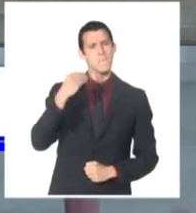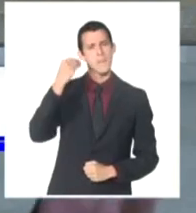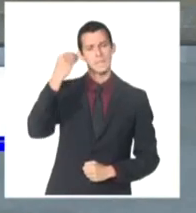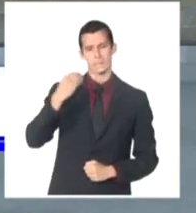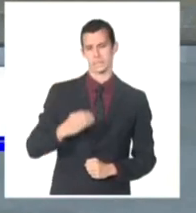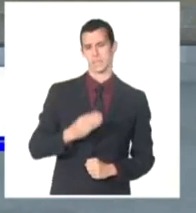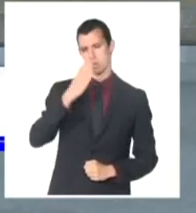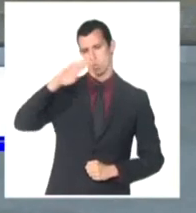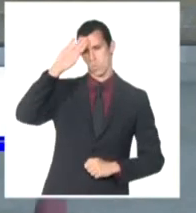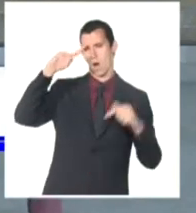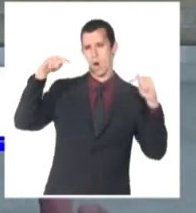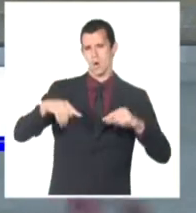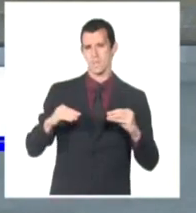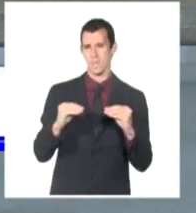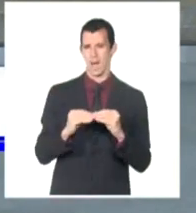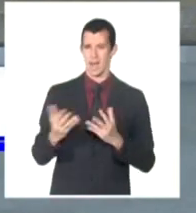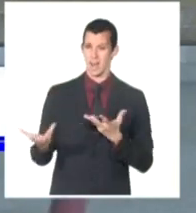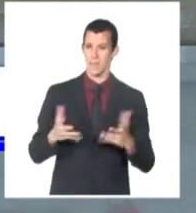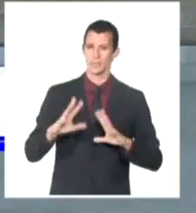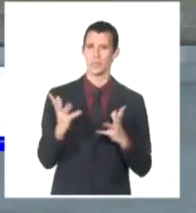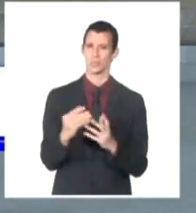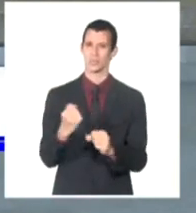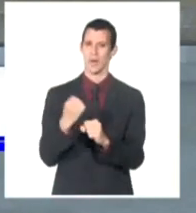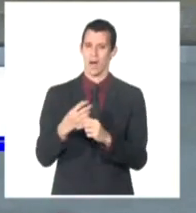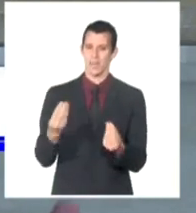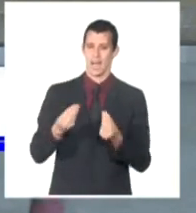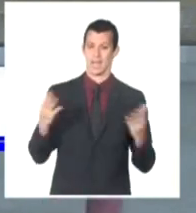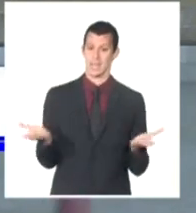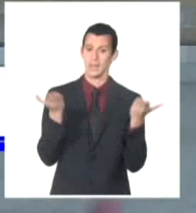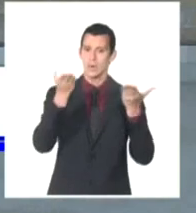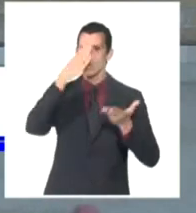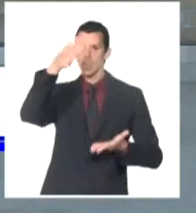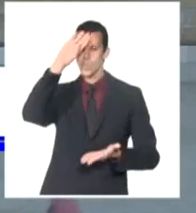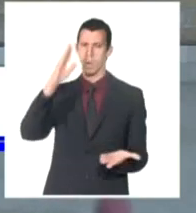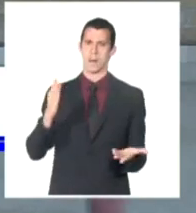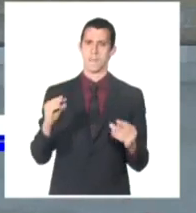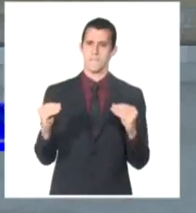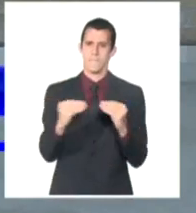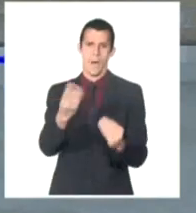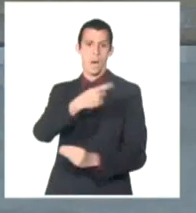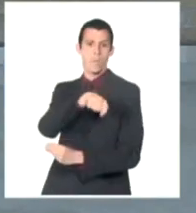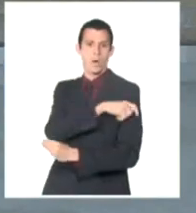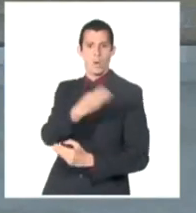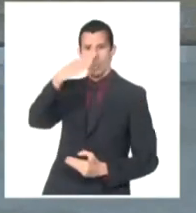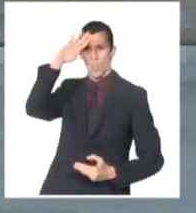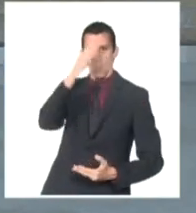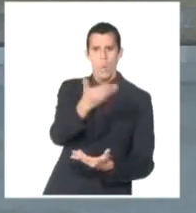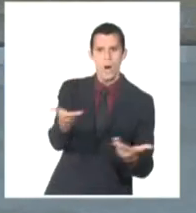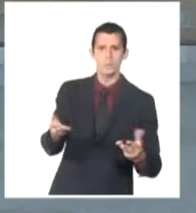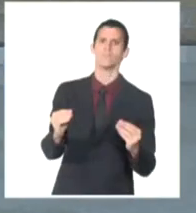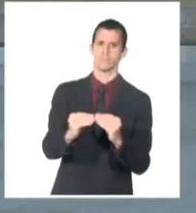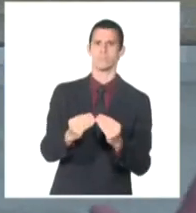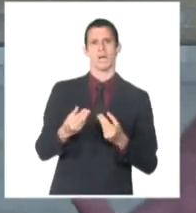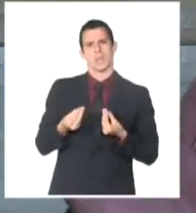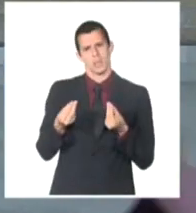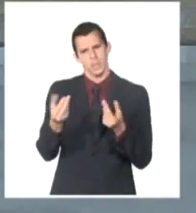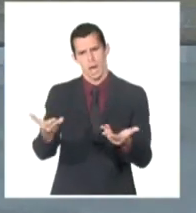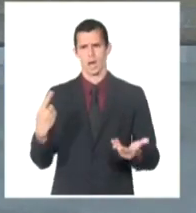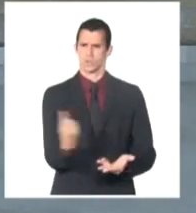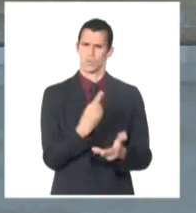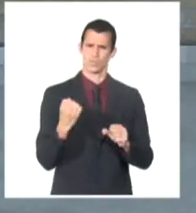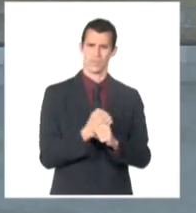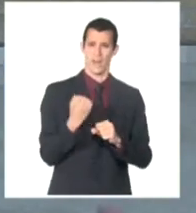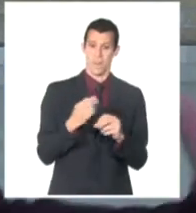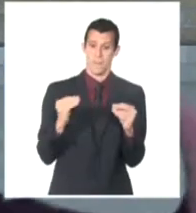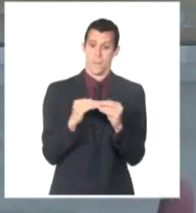país, de una mejor sociedad, de más desarrollo, de más tranquilidad, que se merece, o sea, el pueblo la merece. Nos toca a la Asamblea buscar ese